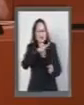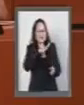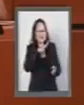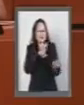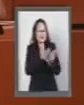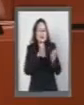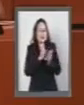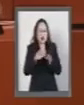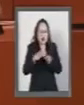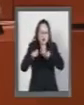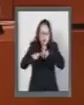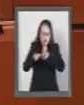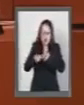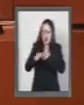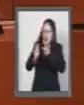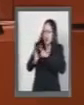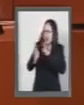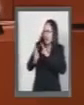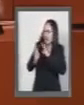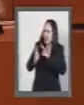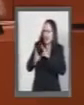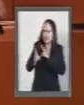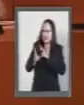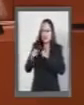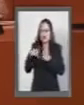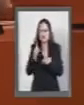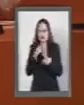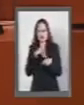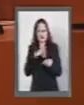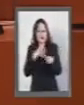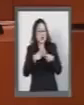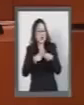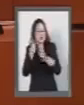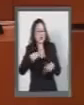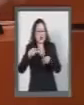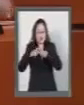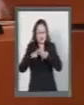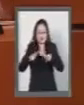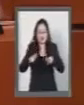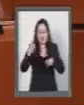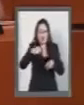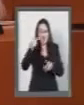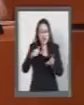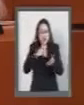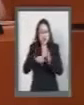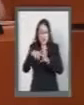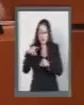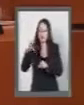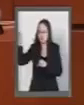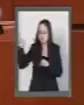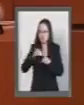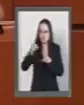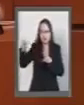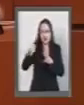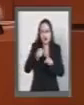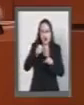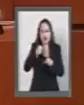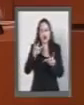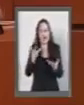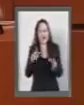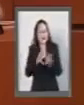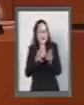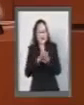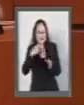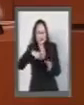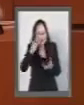Ya ni son senadores aquí. Se sienta quien quiere para rellenar el lugar. No podemos seguir